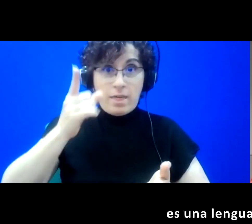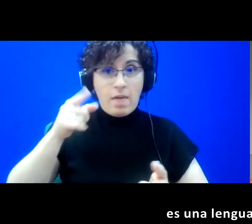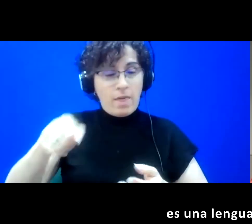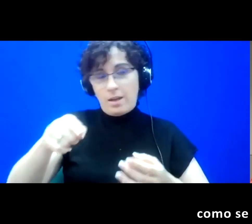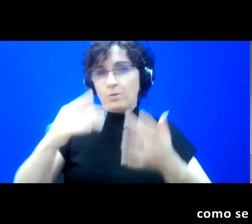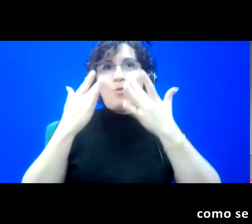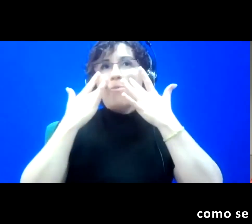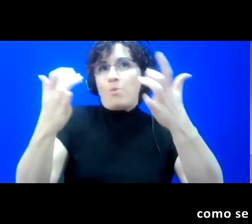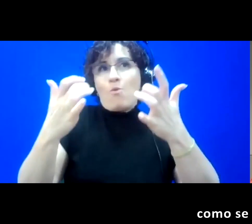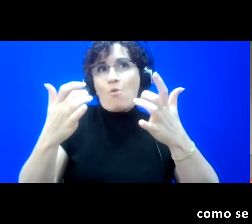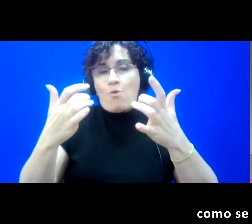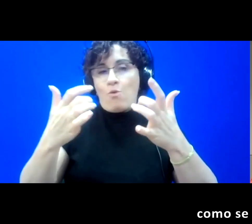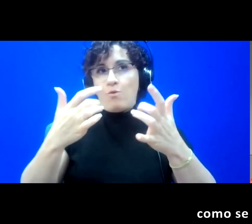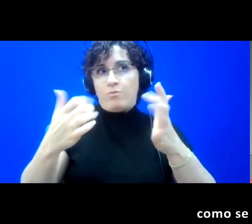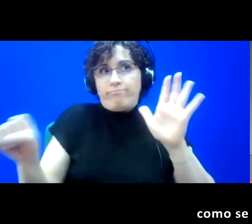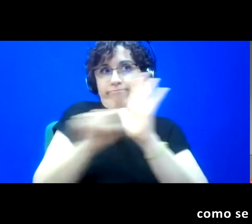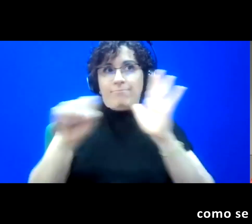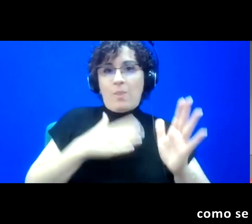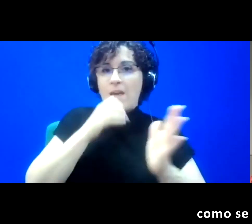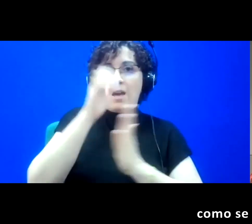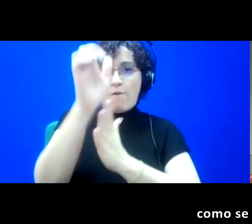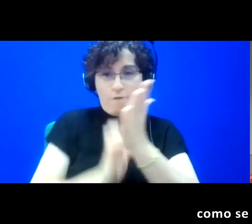del informe, como se ha visto en la presentación.